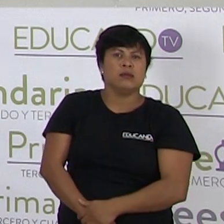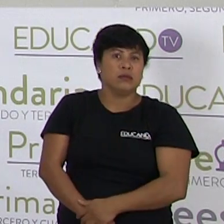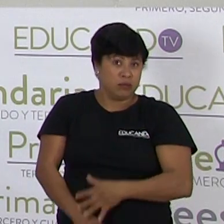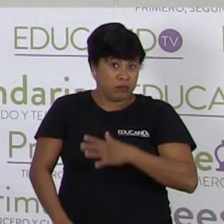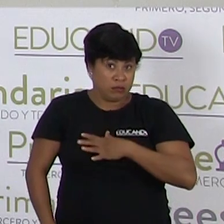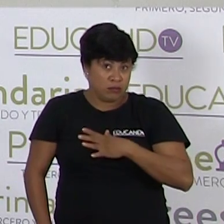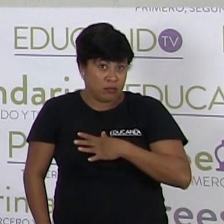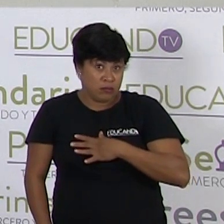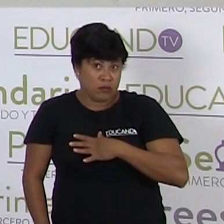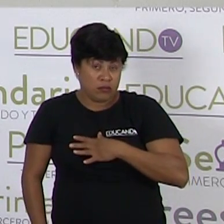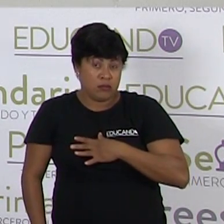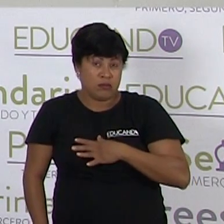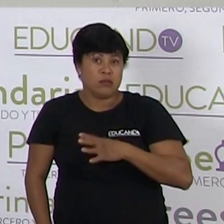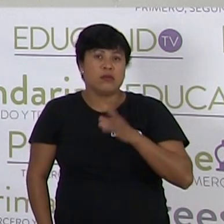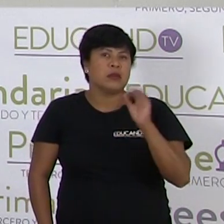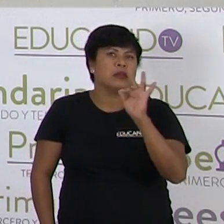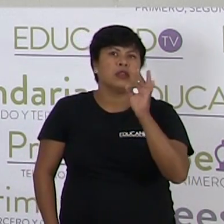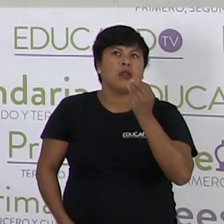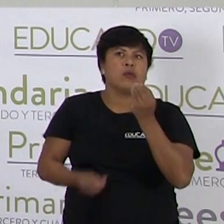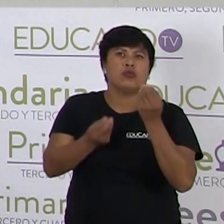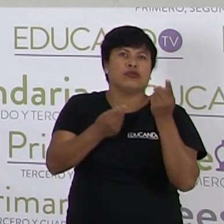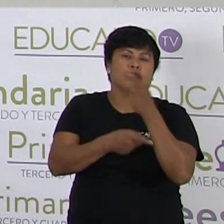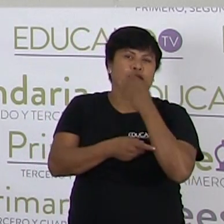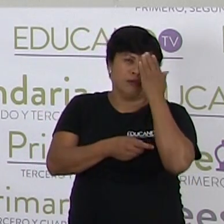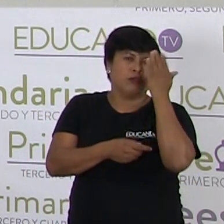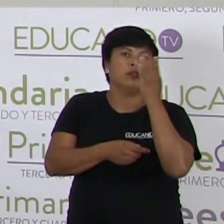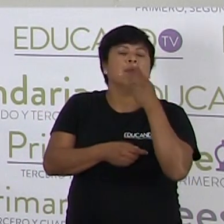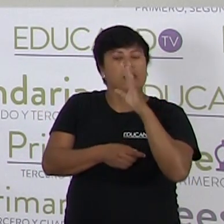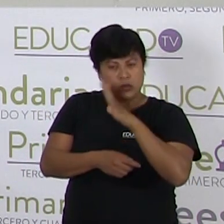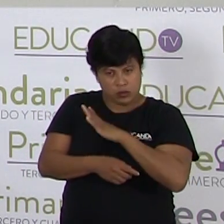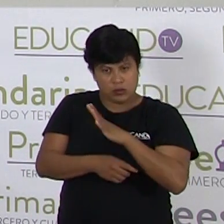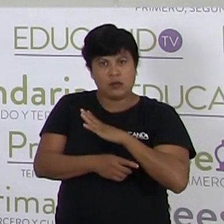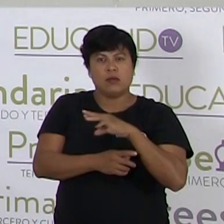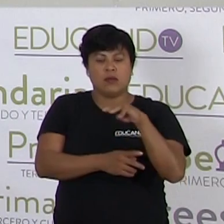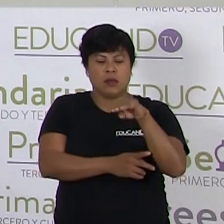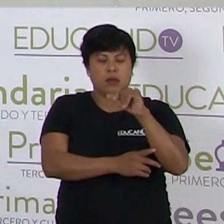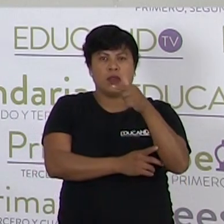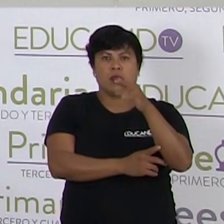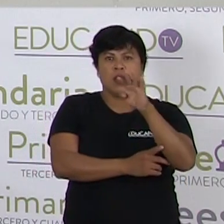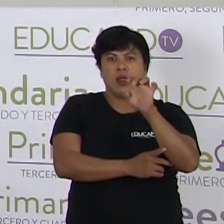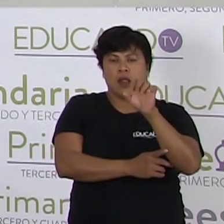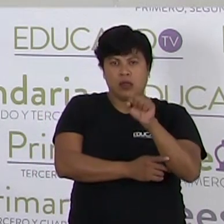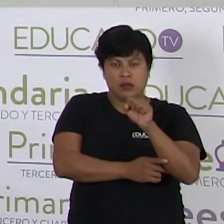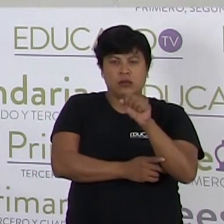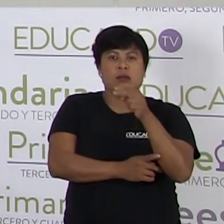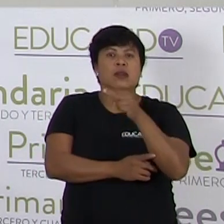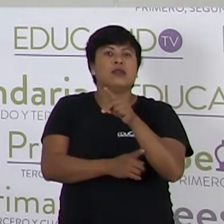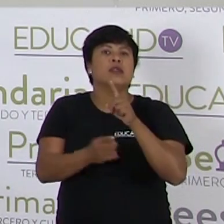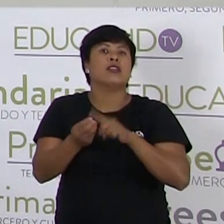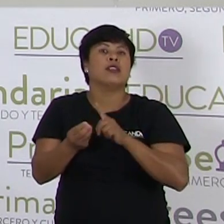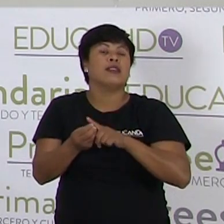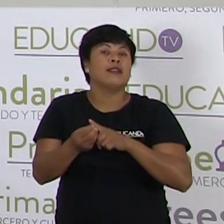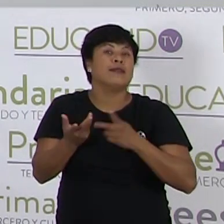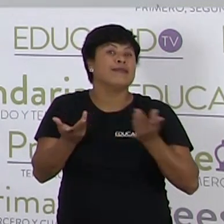Existe ese apellido. No es muy conocido en México, pero sí existe en la lengua española. Se deriva